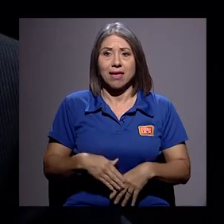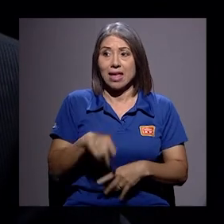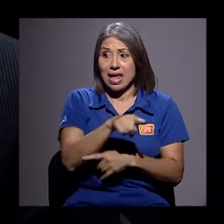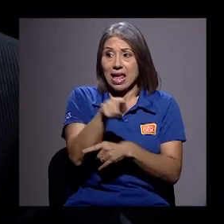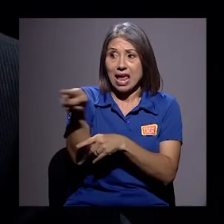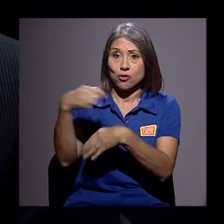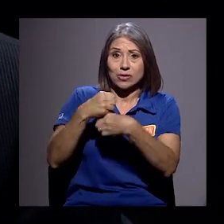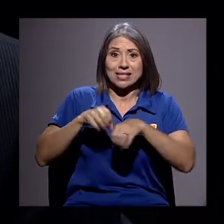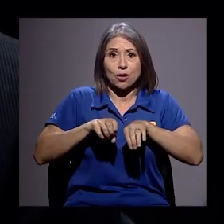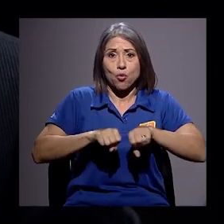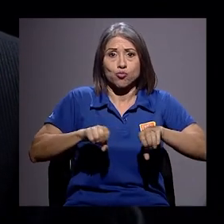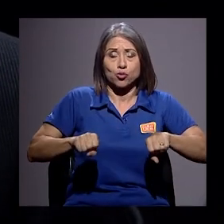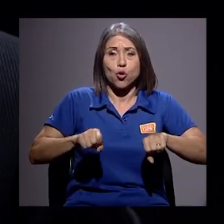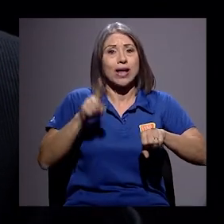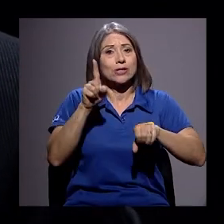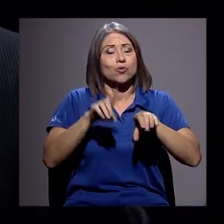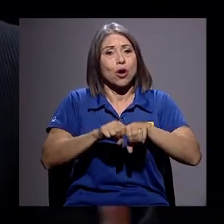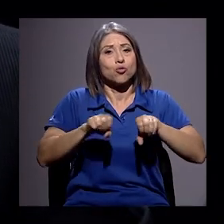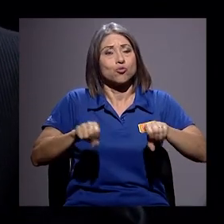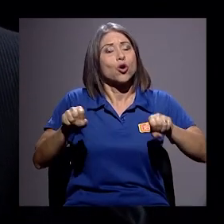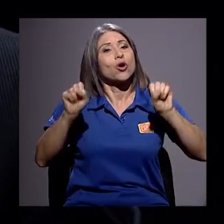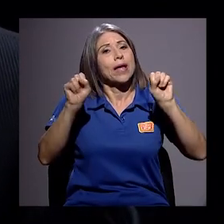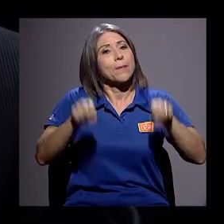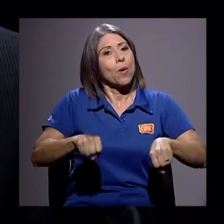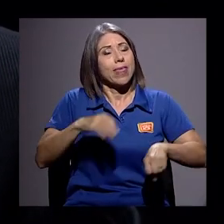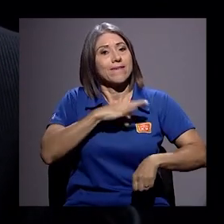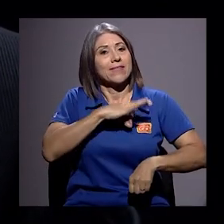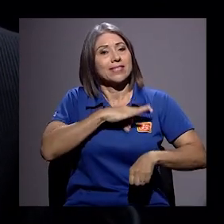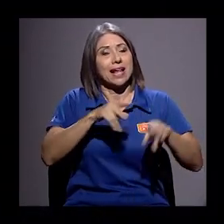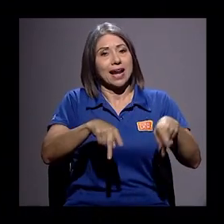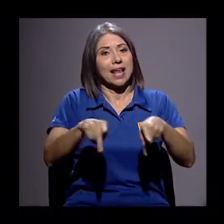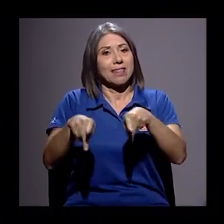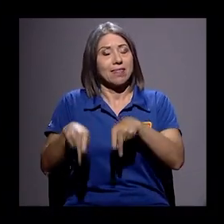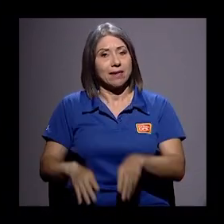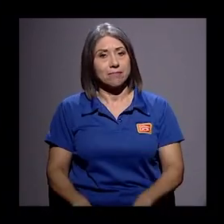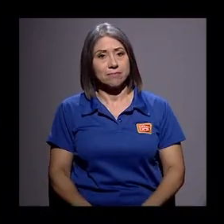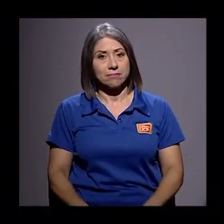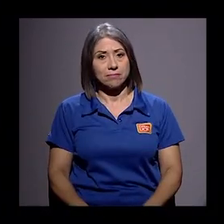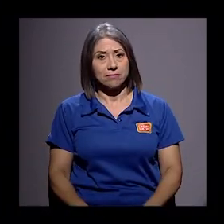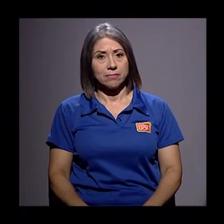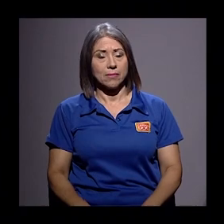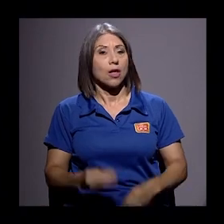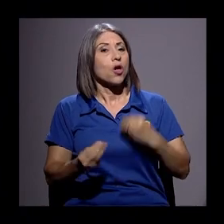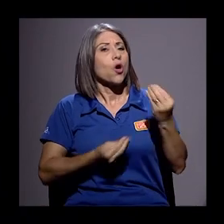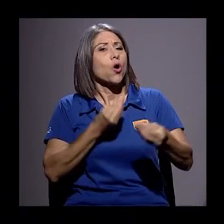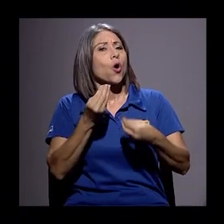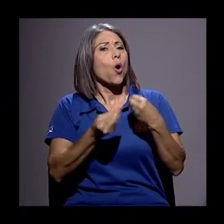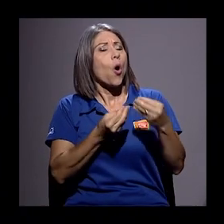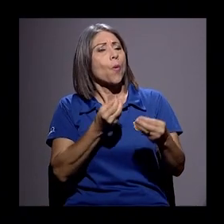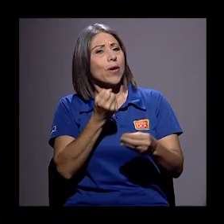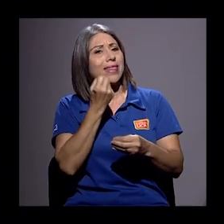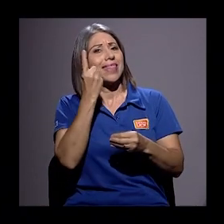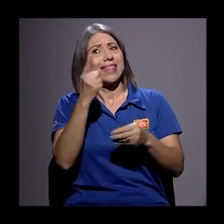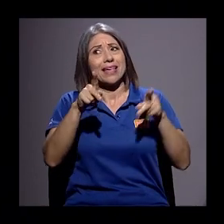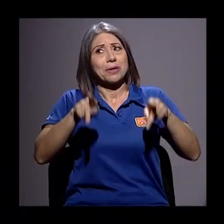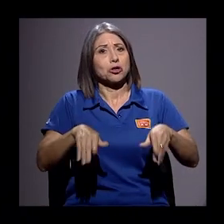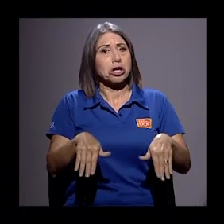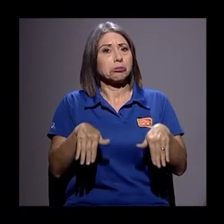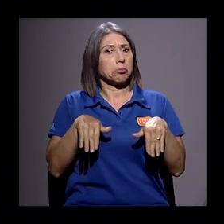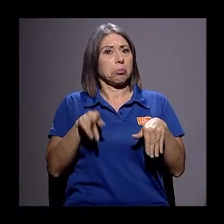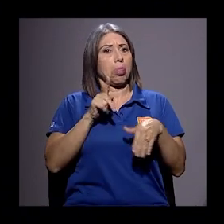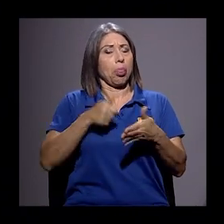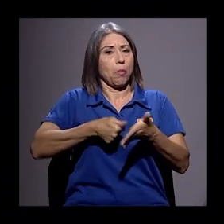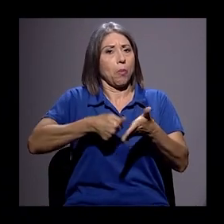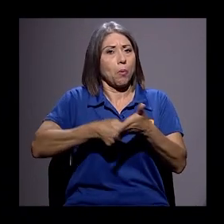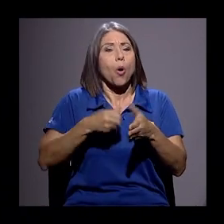es una corrupción que le puede que le puede beneficiar a la gente como hacen la lectura de la abstención y cómo se está combatiendo